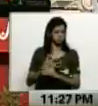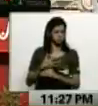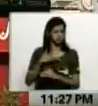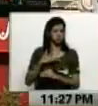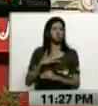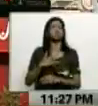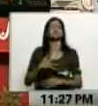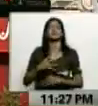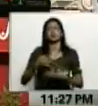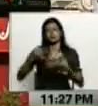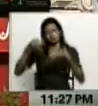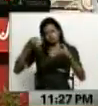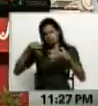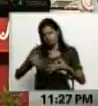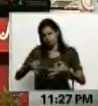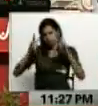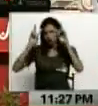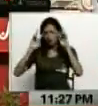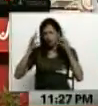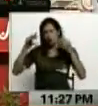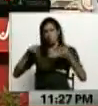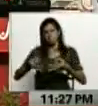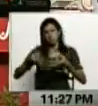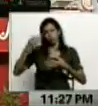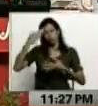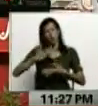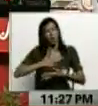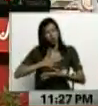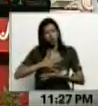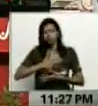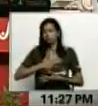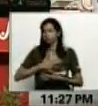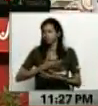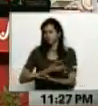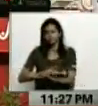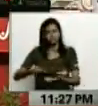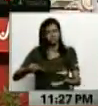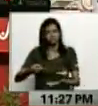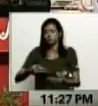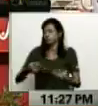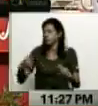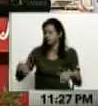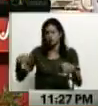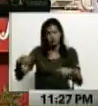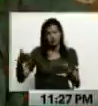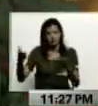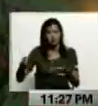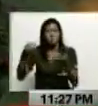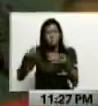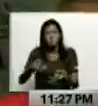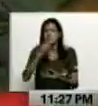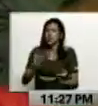demasiado decente en verdad son nuestros soldados y soldadas demasiado demasiado demasiado